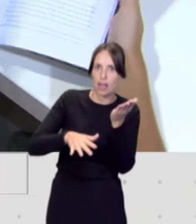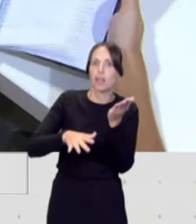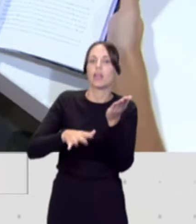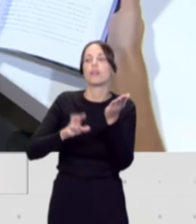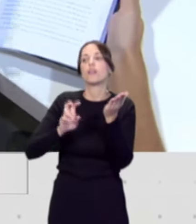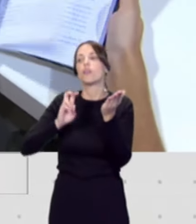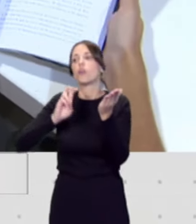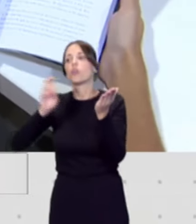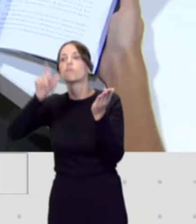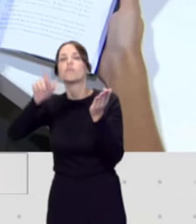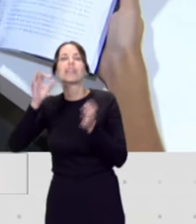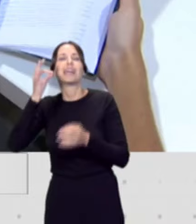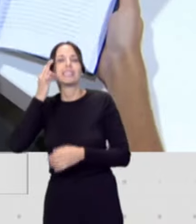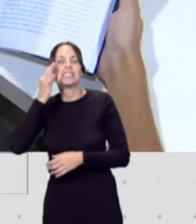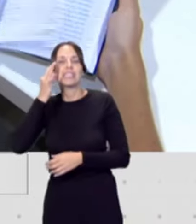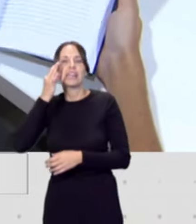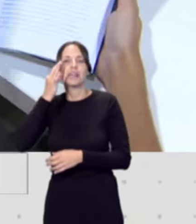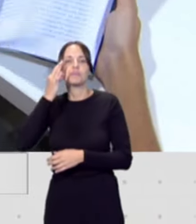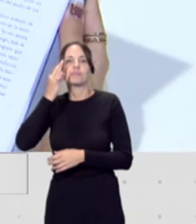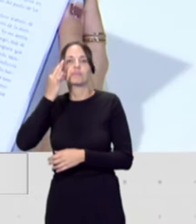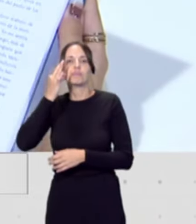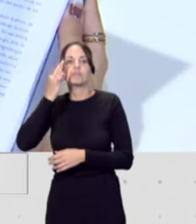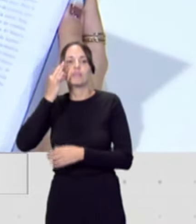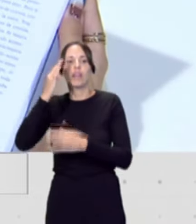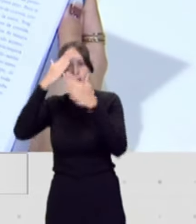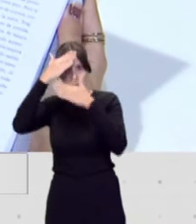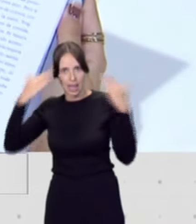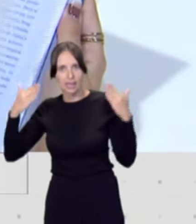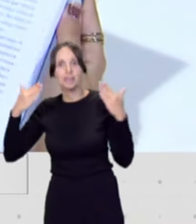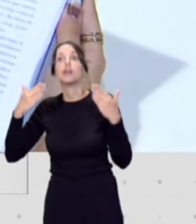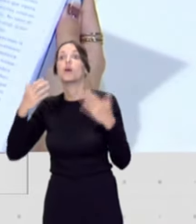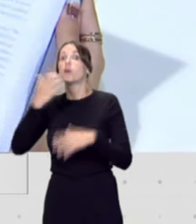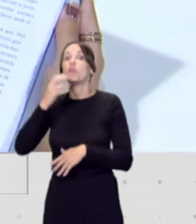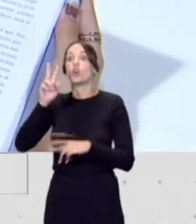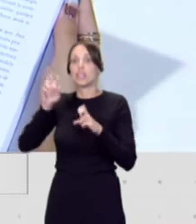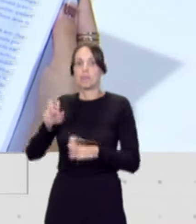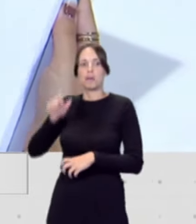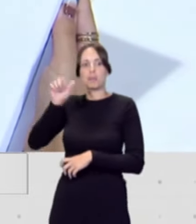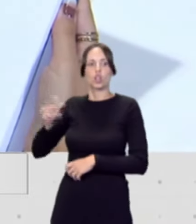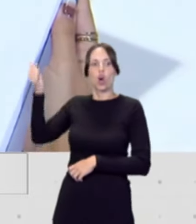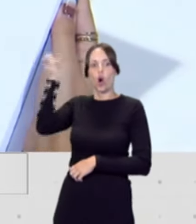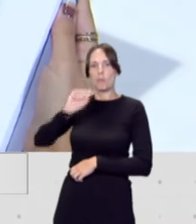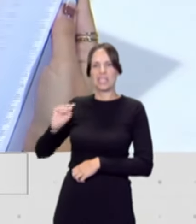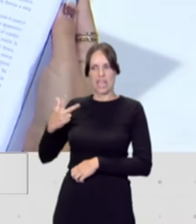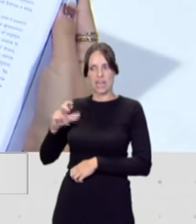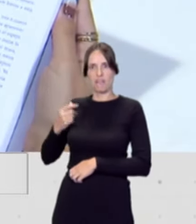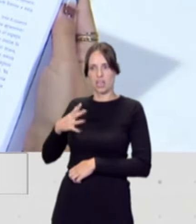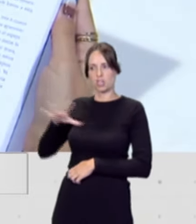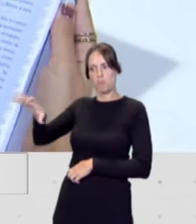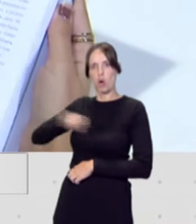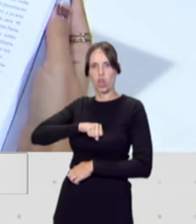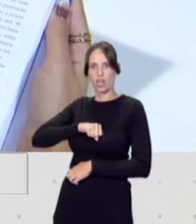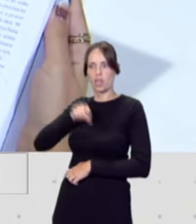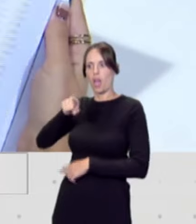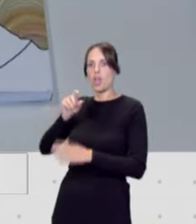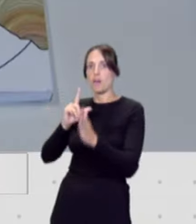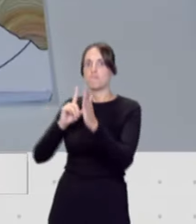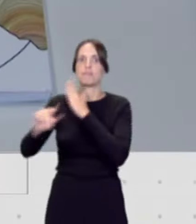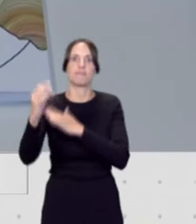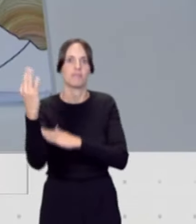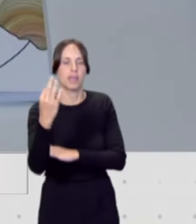por ejemplo de una chica afgana, es la llegada de los talibanes al poder y cómo ella tiene que escapar del país. En el caso de Rosario Clemente, que es